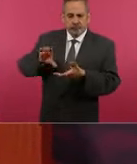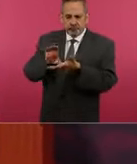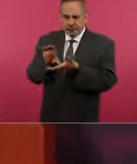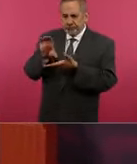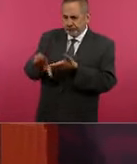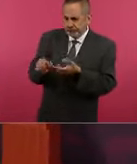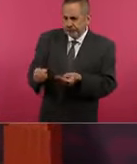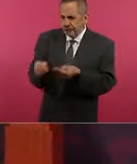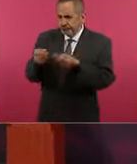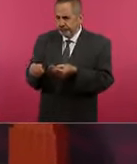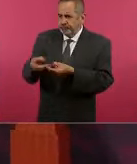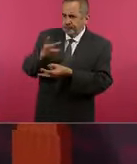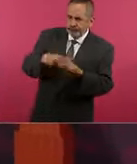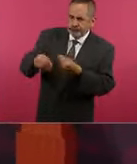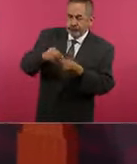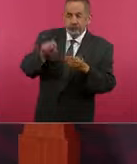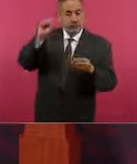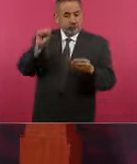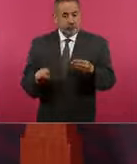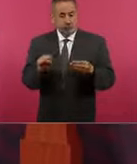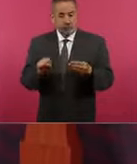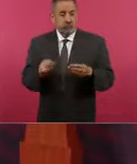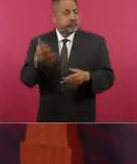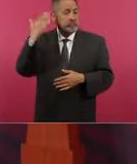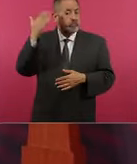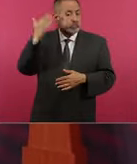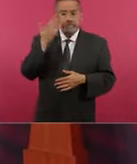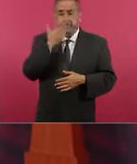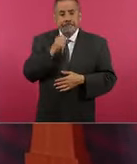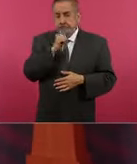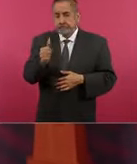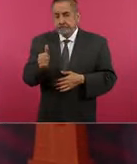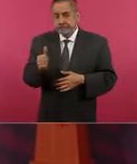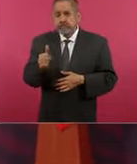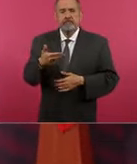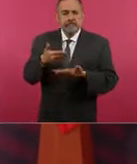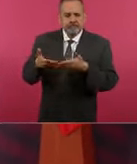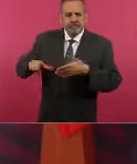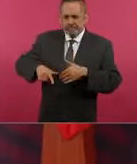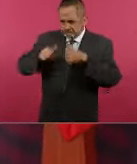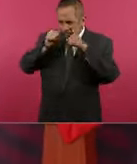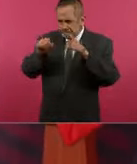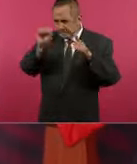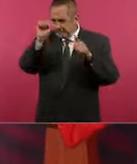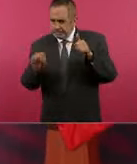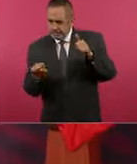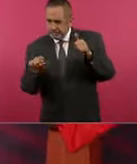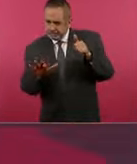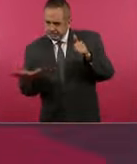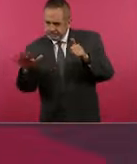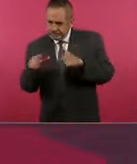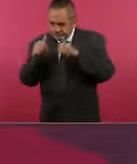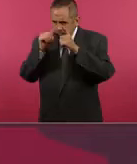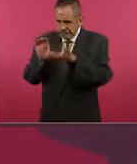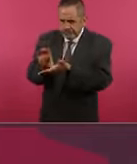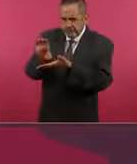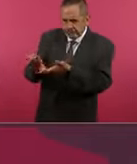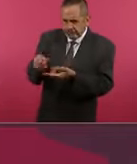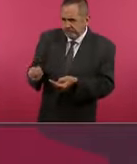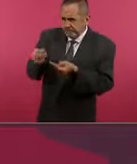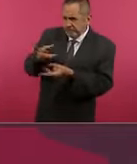en el sureste, que no había la inversión pública que hay ahora. Para que tengan una